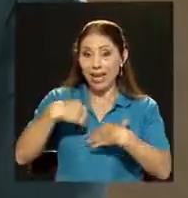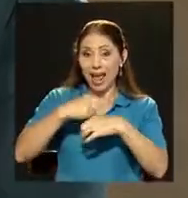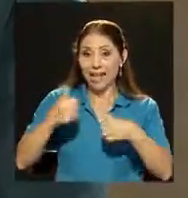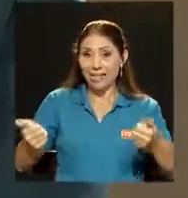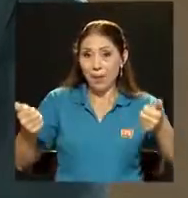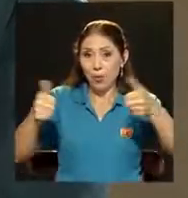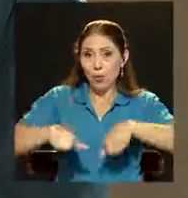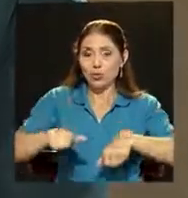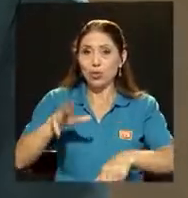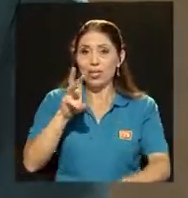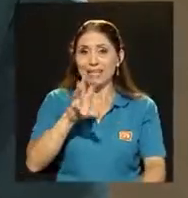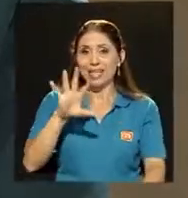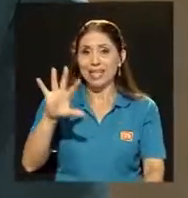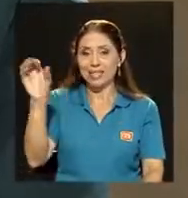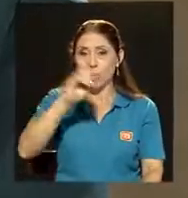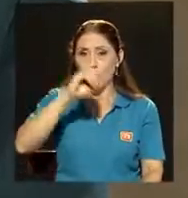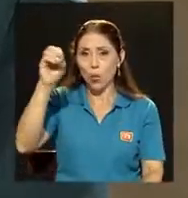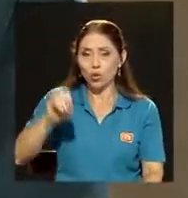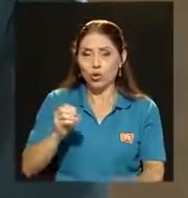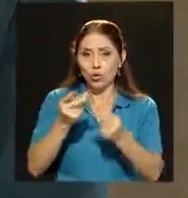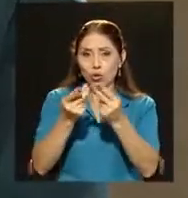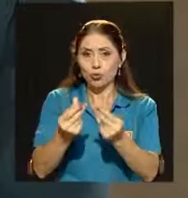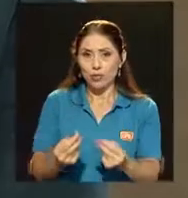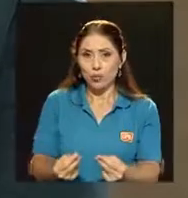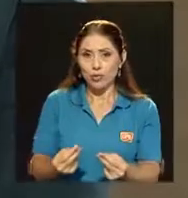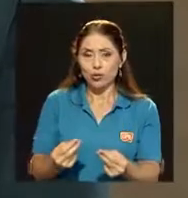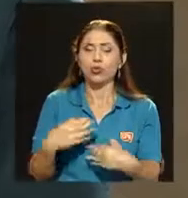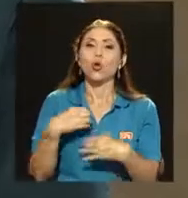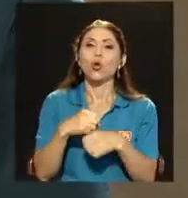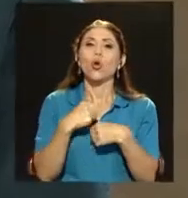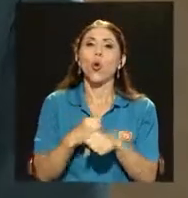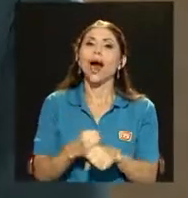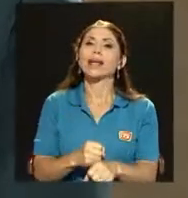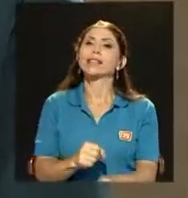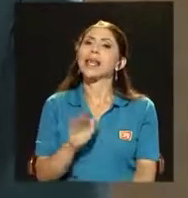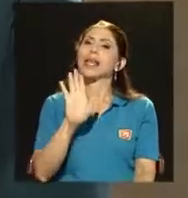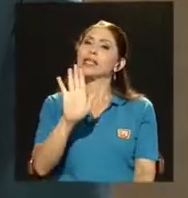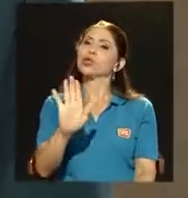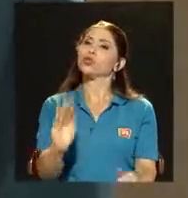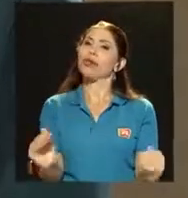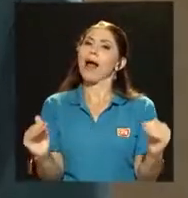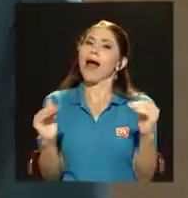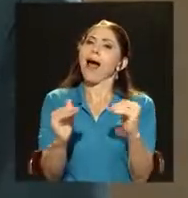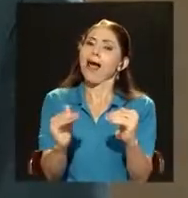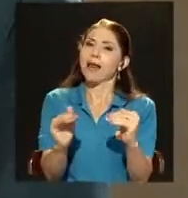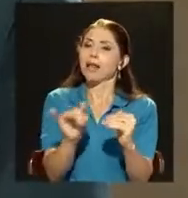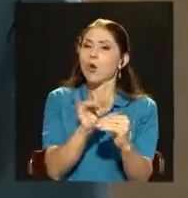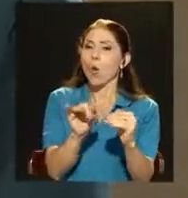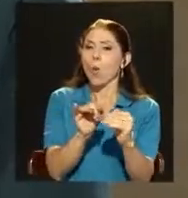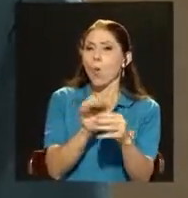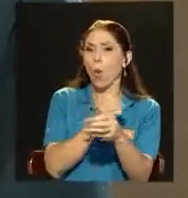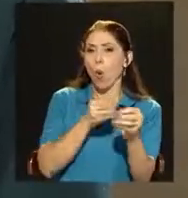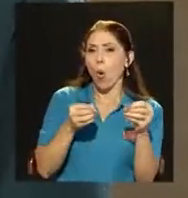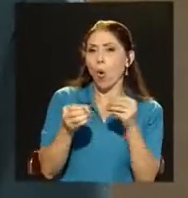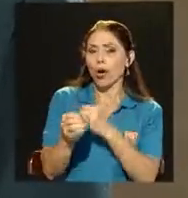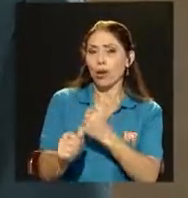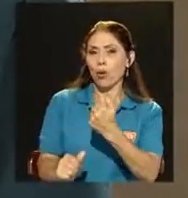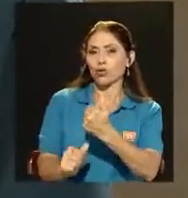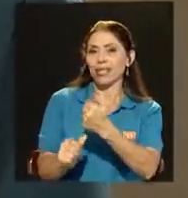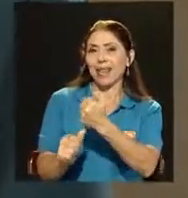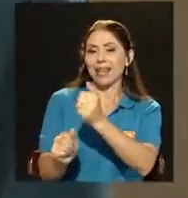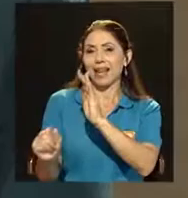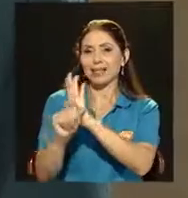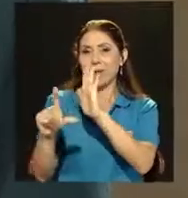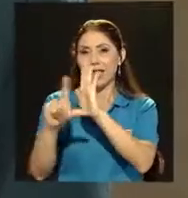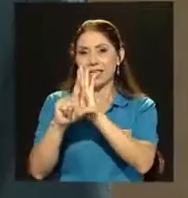del 65% de los presupuestos lo hace en su carácter de órgano auxiliar de la Asamblea Legislativa.